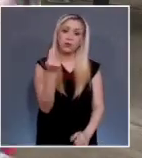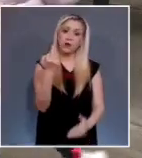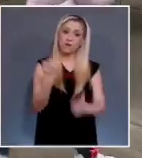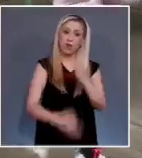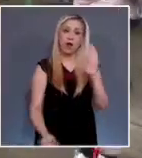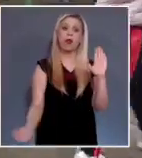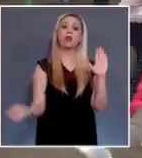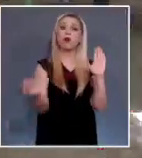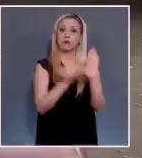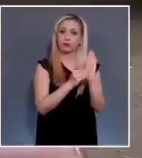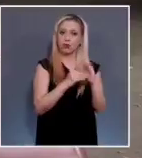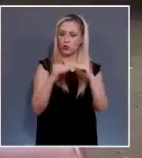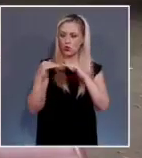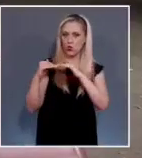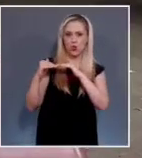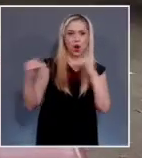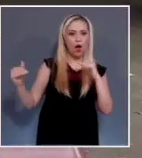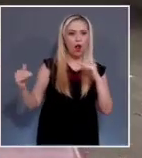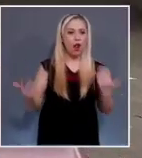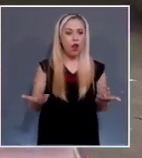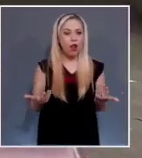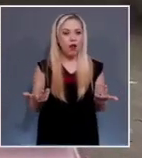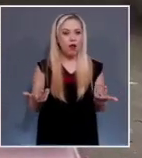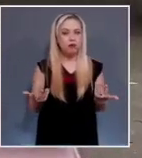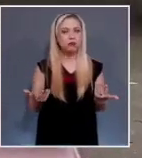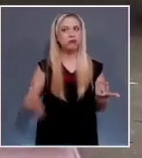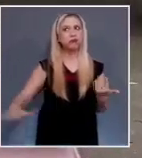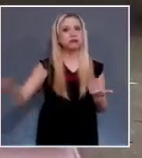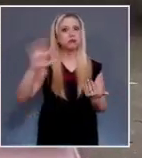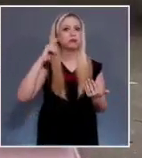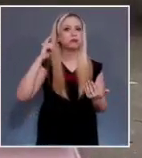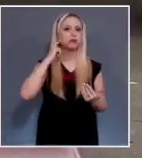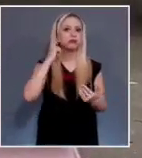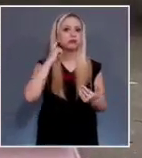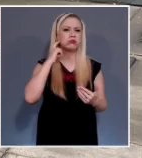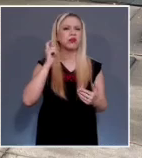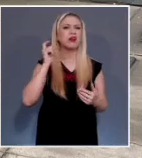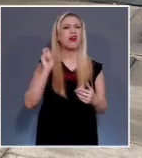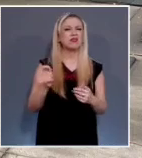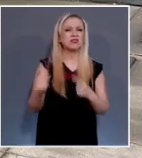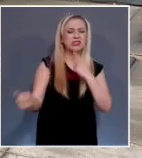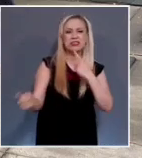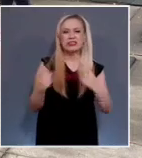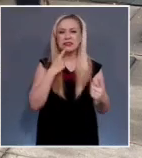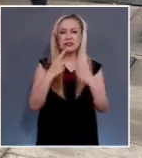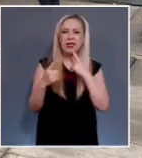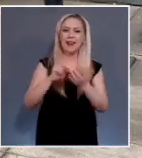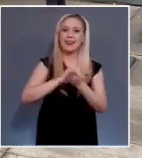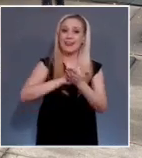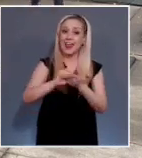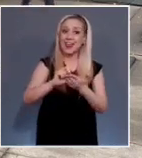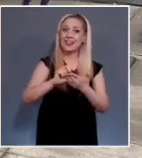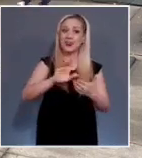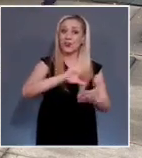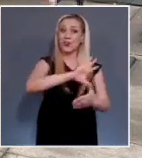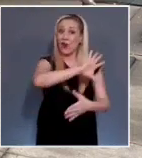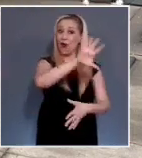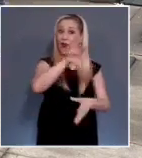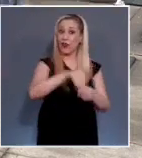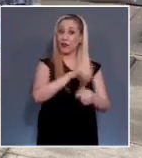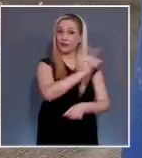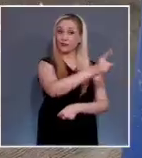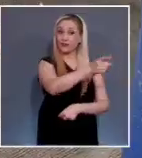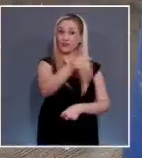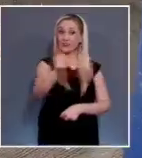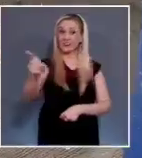Añadieron que a nivel general se discute sobre toda una serie de derechos, pero no sobre una visión